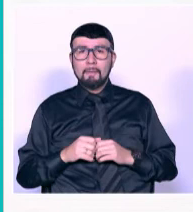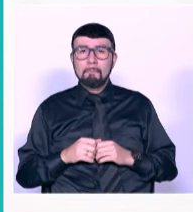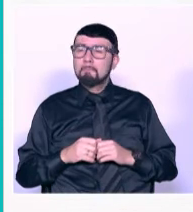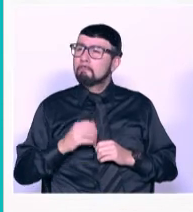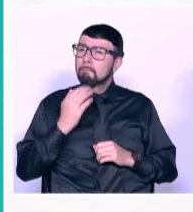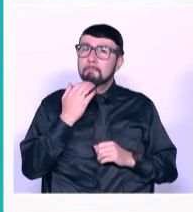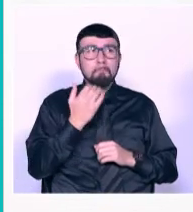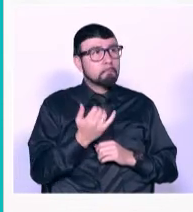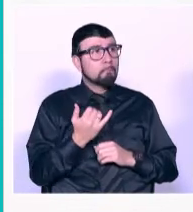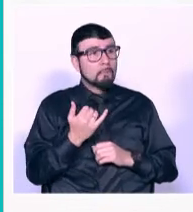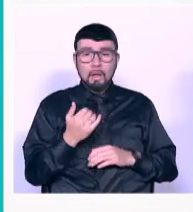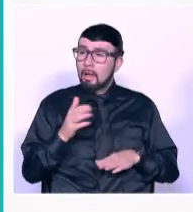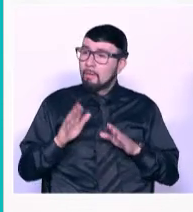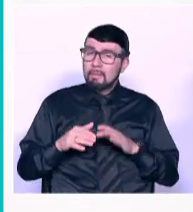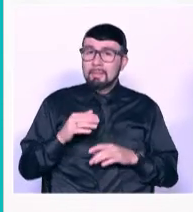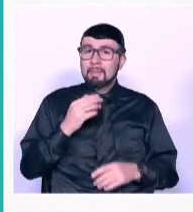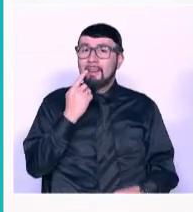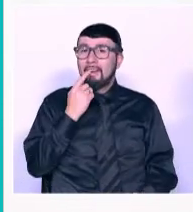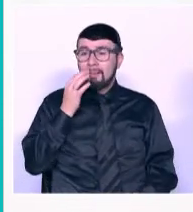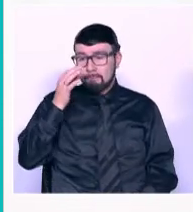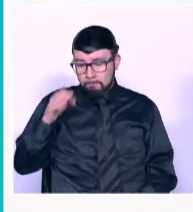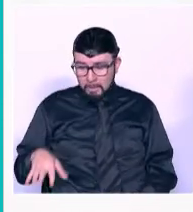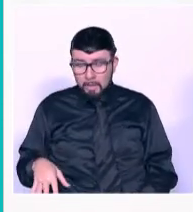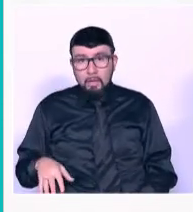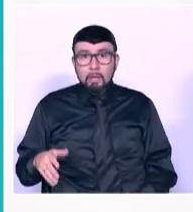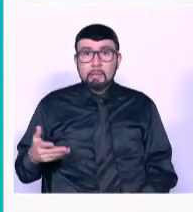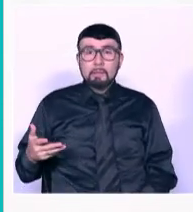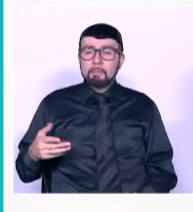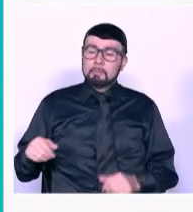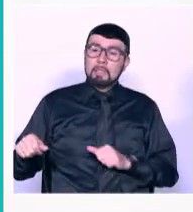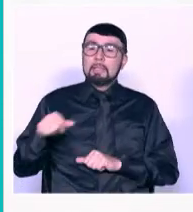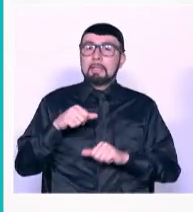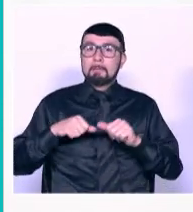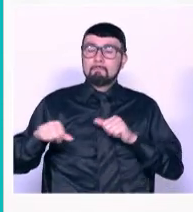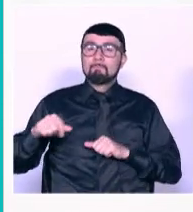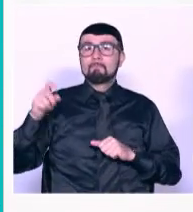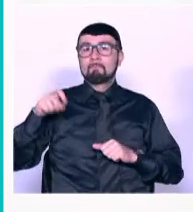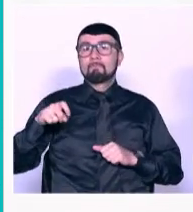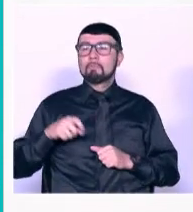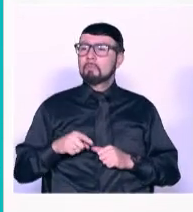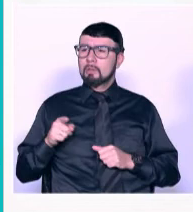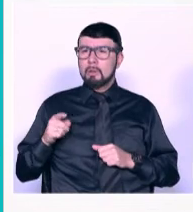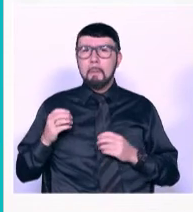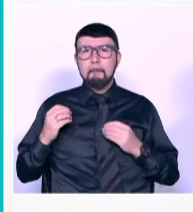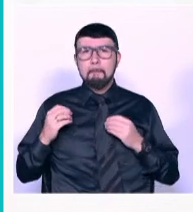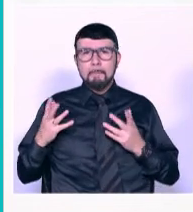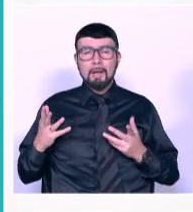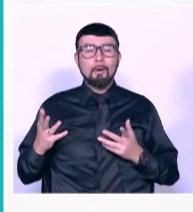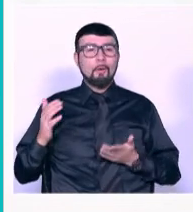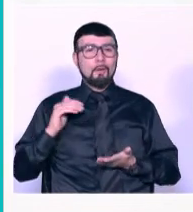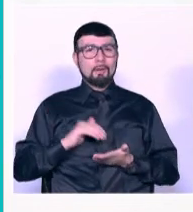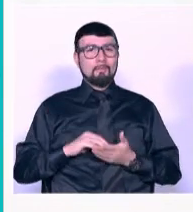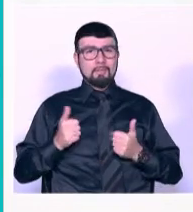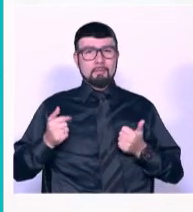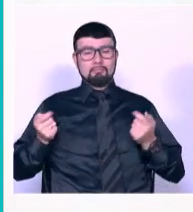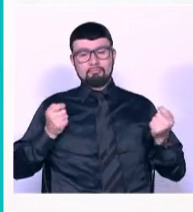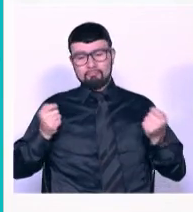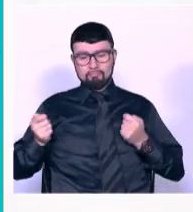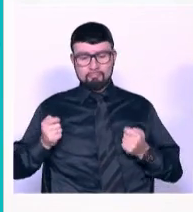cuando nosotros también perdemos dientes, debemos reemplazarlos para que se pueda hacer bien las